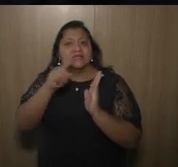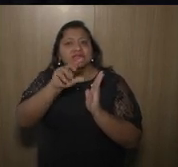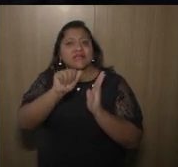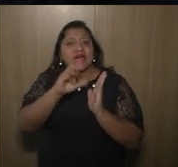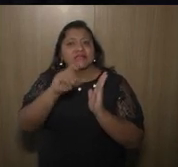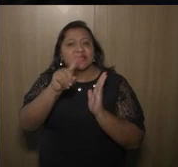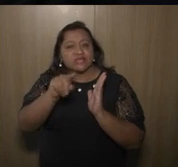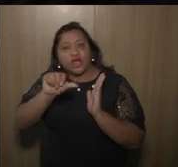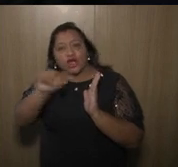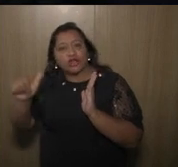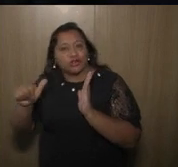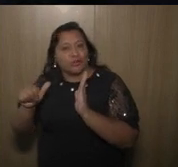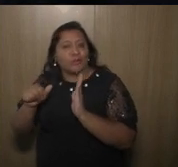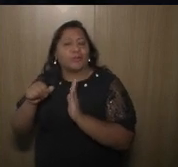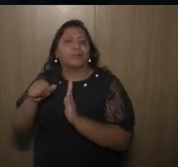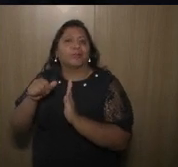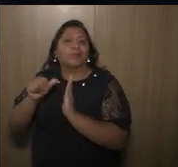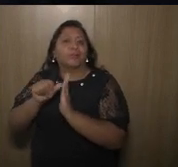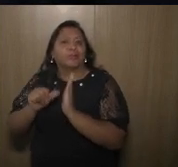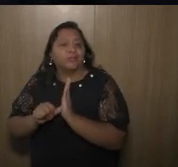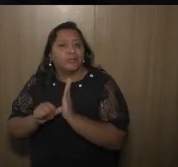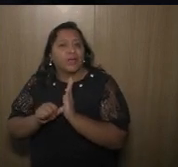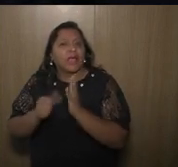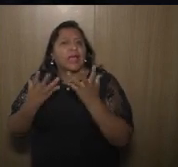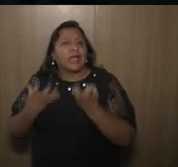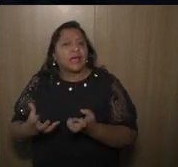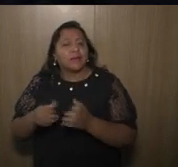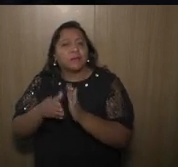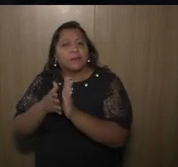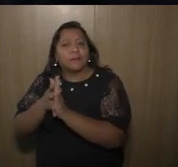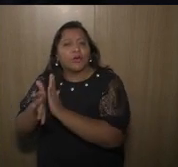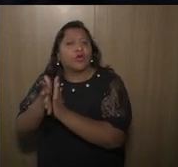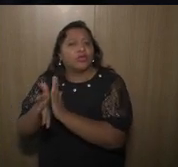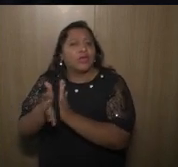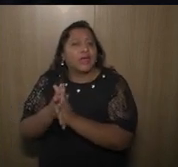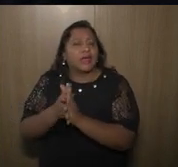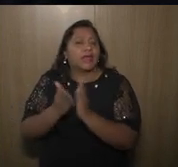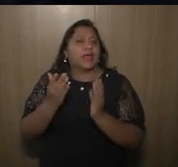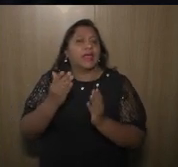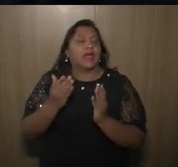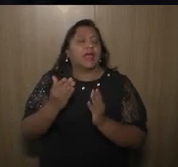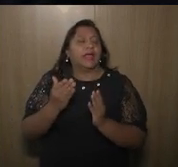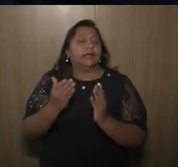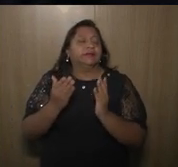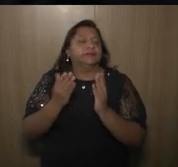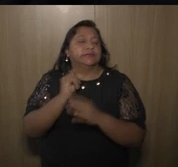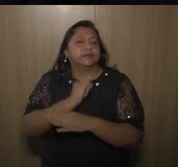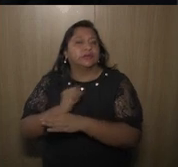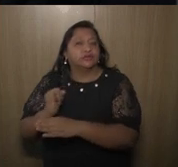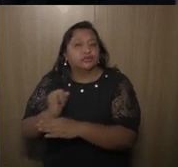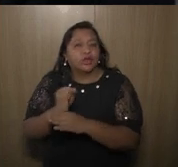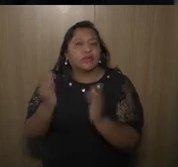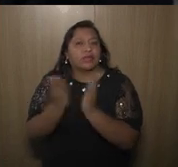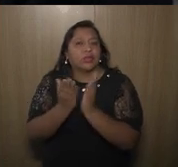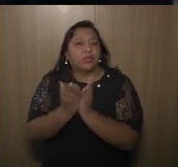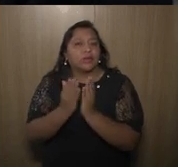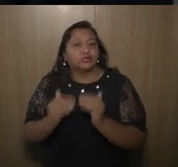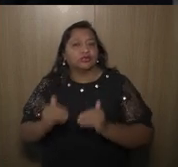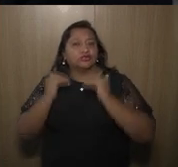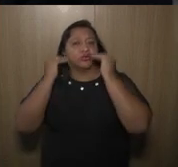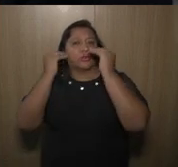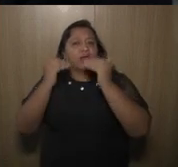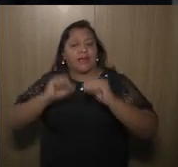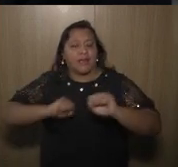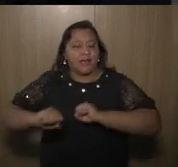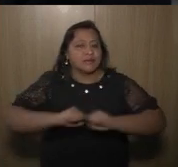documento electrónico de archivo. ¿Qué podemos contarle a las instituciones de educación superior respecto de los beneficios que van a tener de la gestión de la